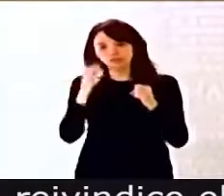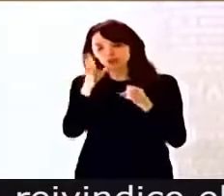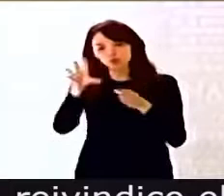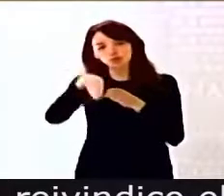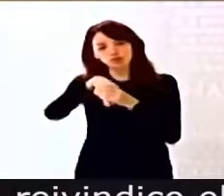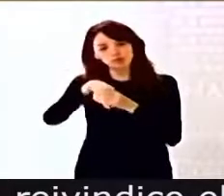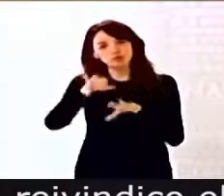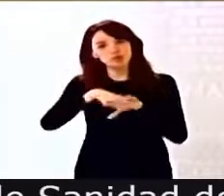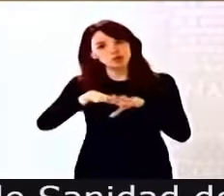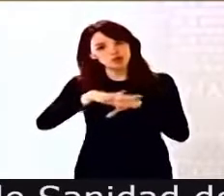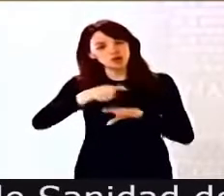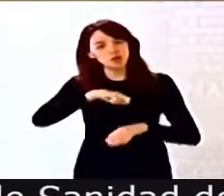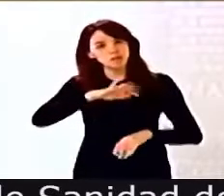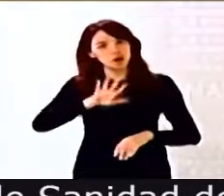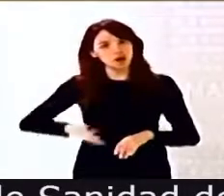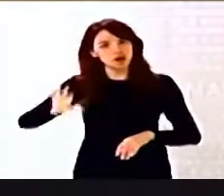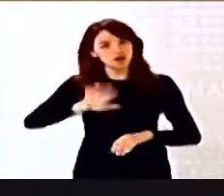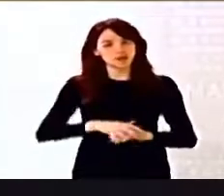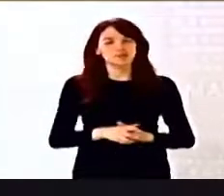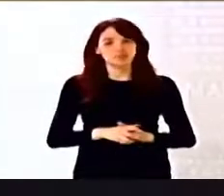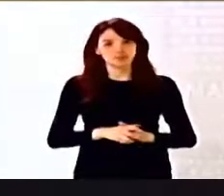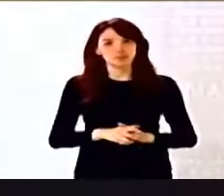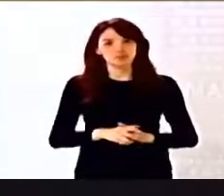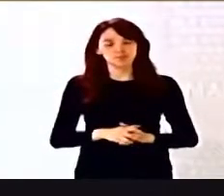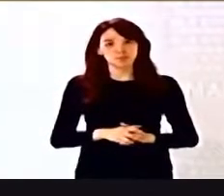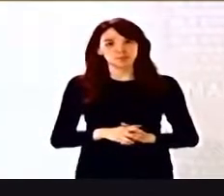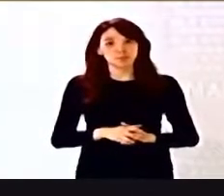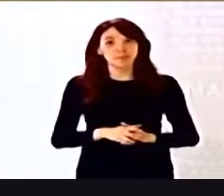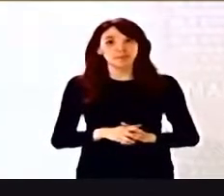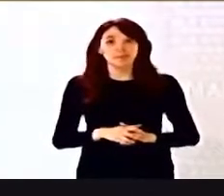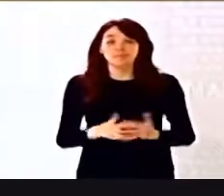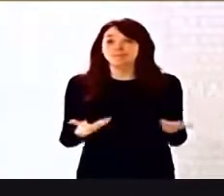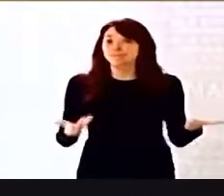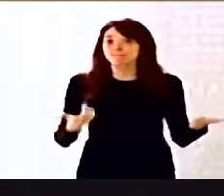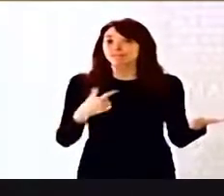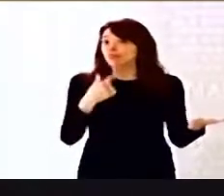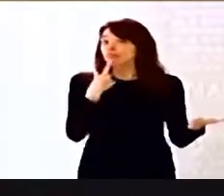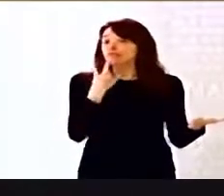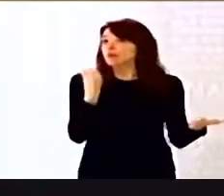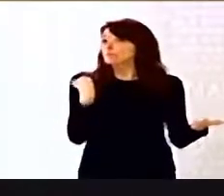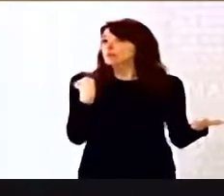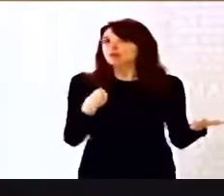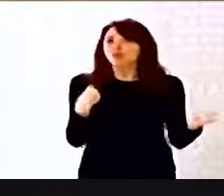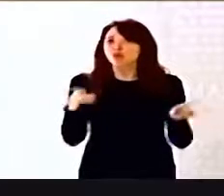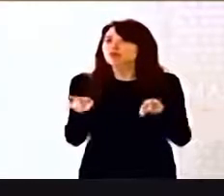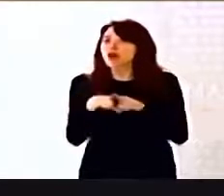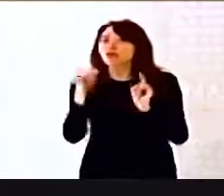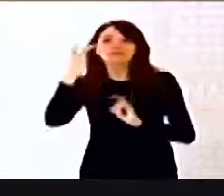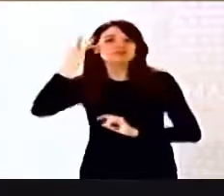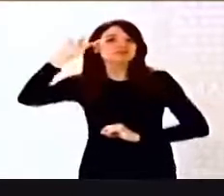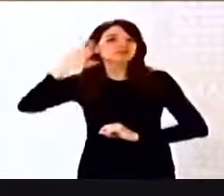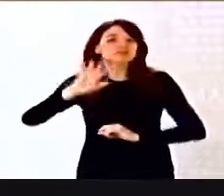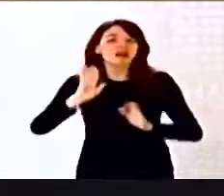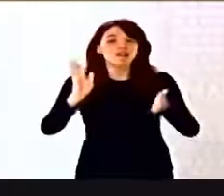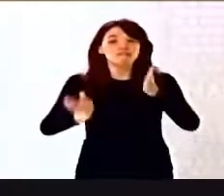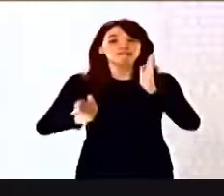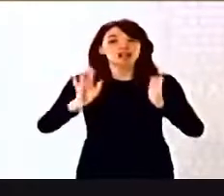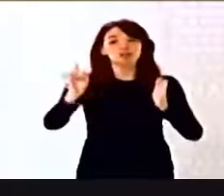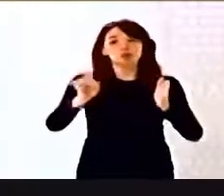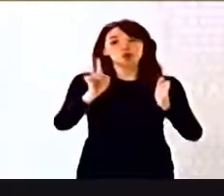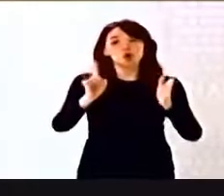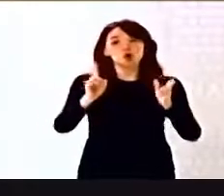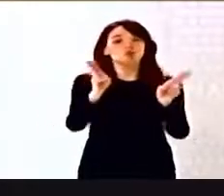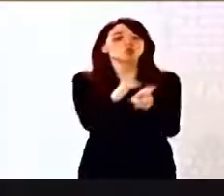de España. Diría lo mismo si no hubiesen concedido el paso de fase 0 a fase